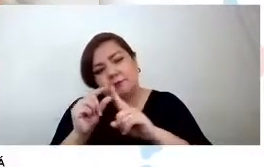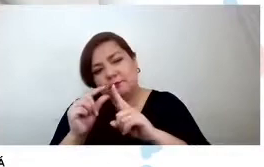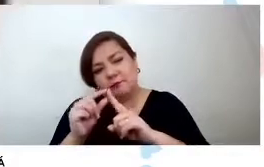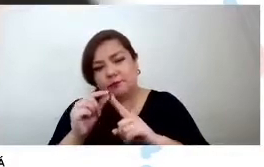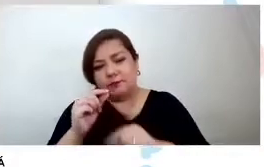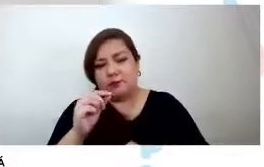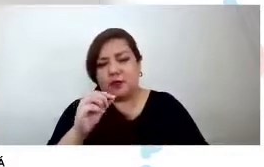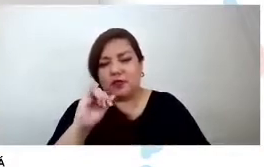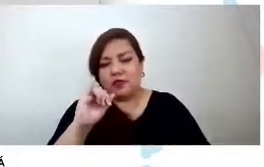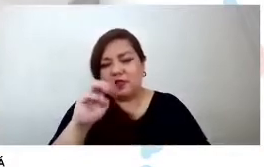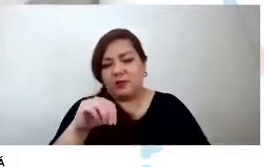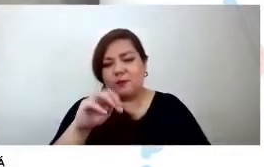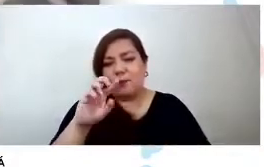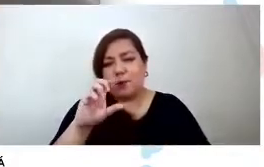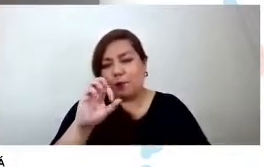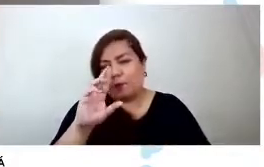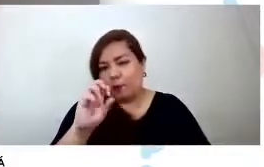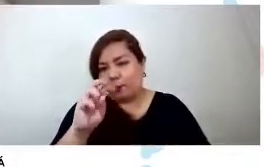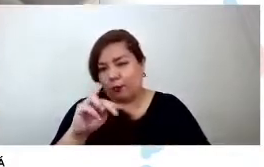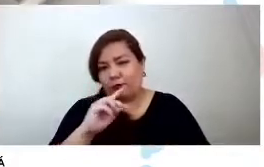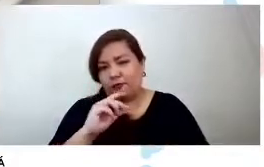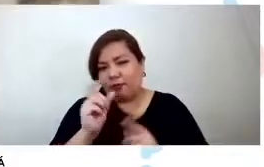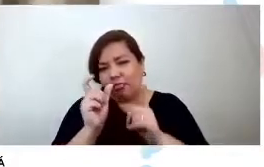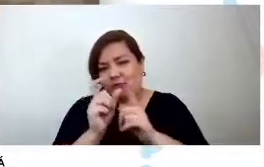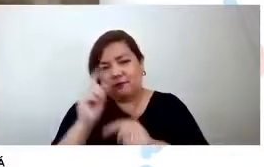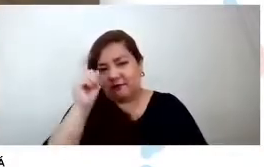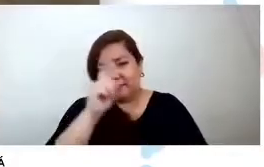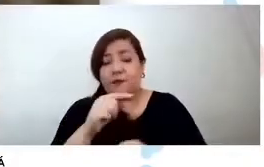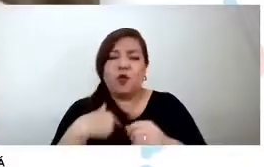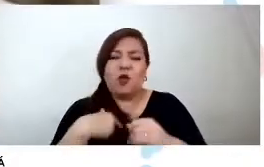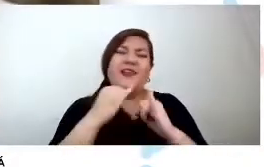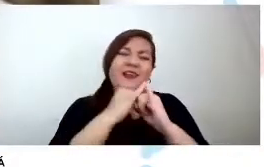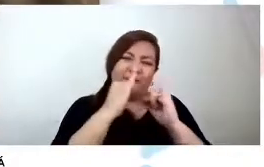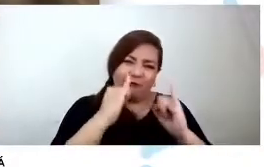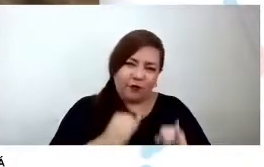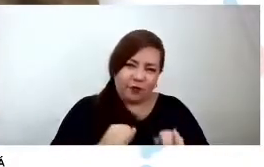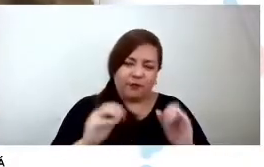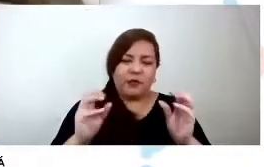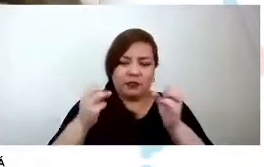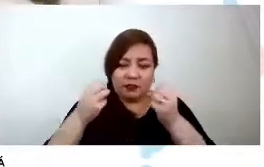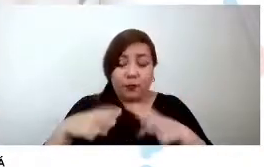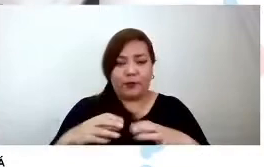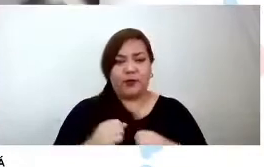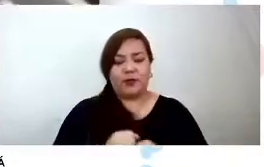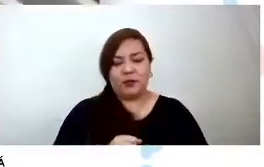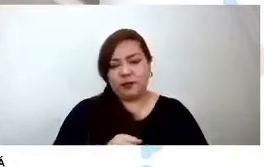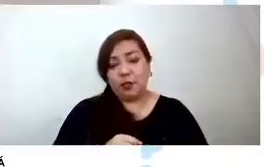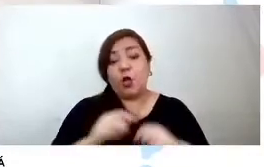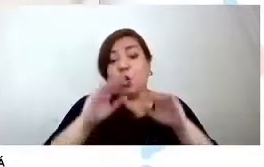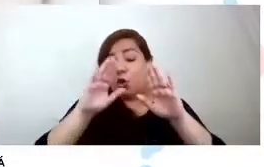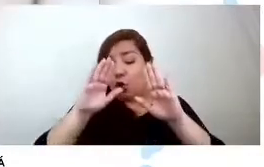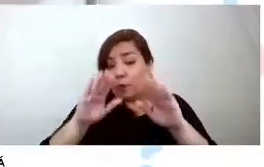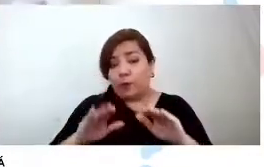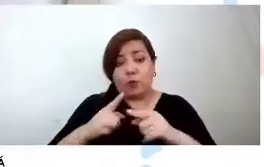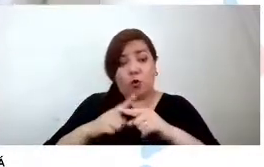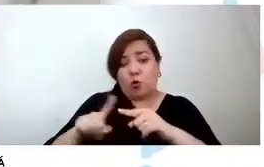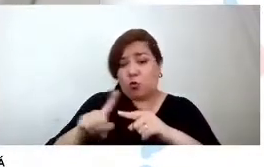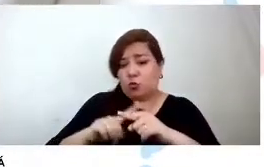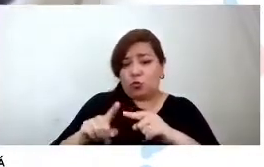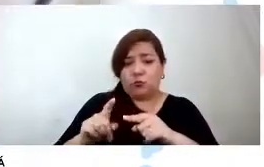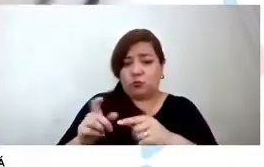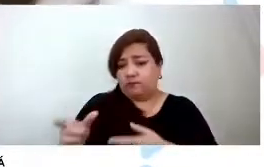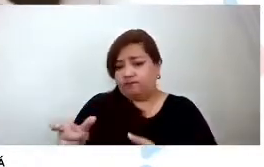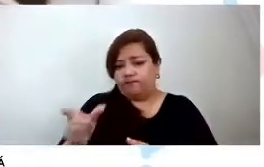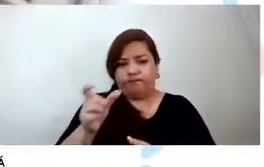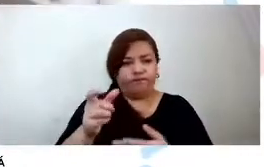¿Sí? Y lo mismo va a pasar en otros ejemplares, por ejemplo,